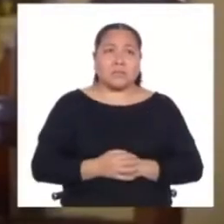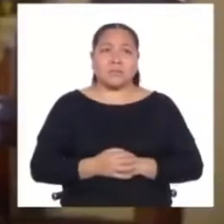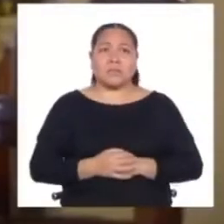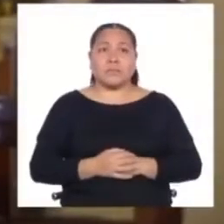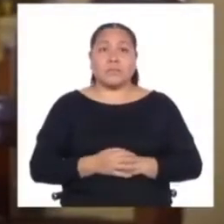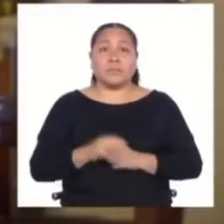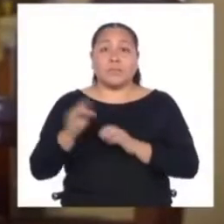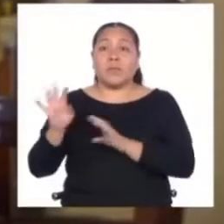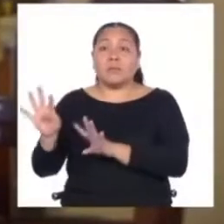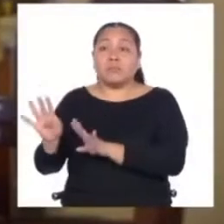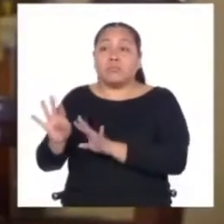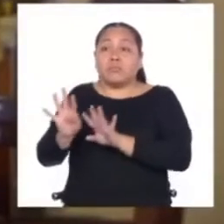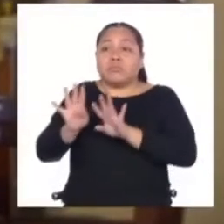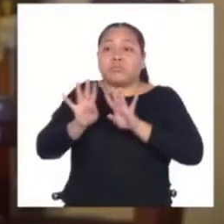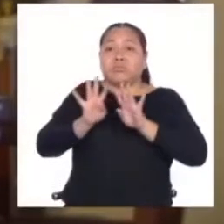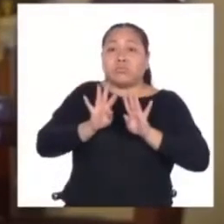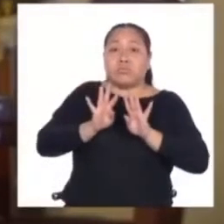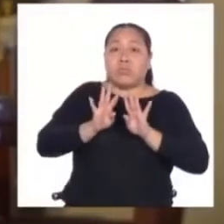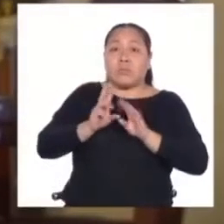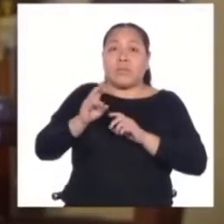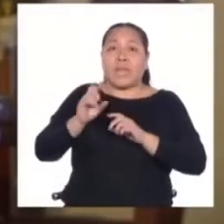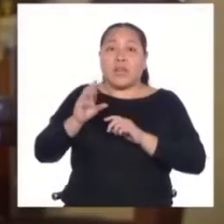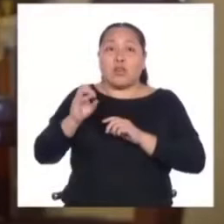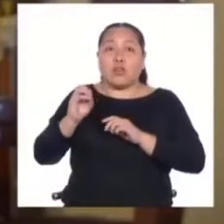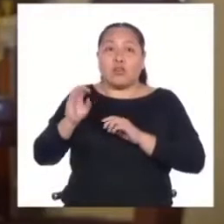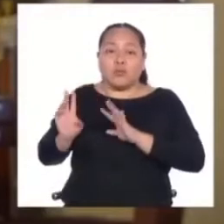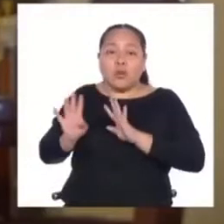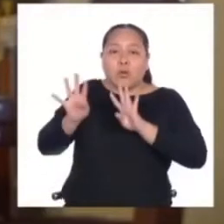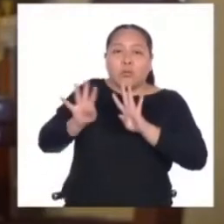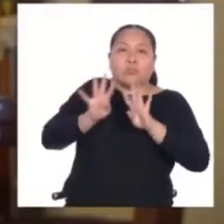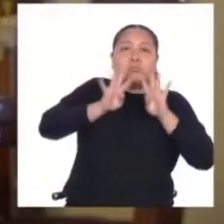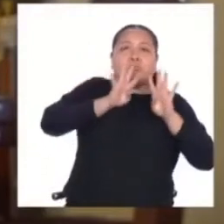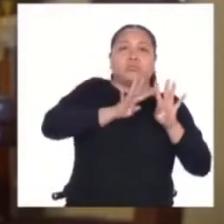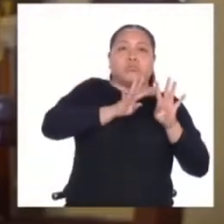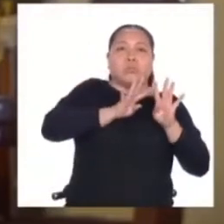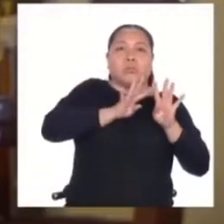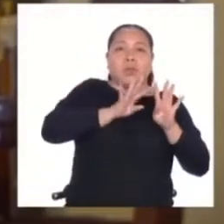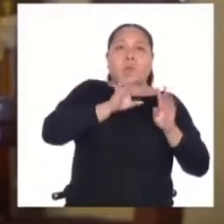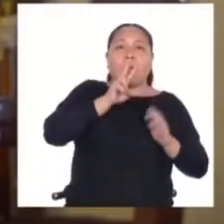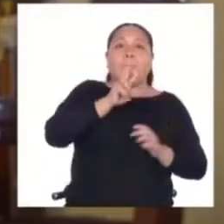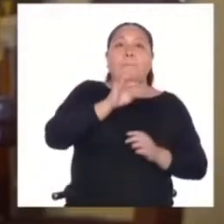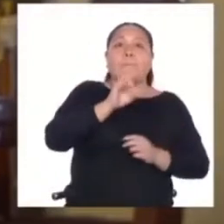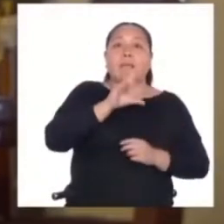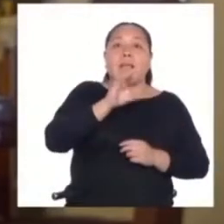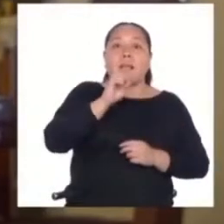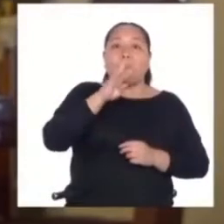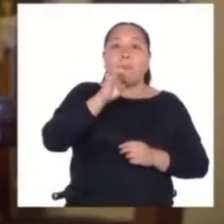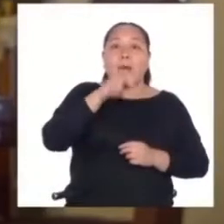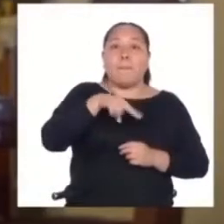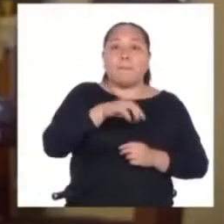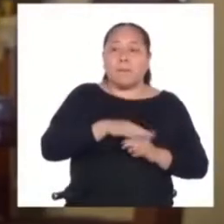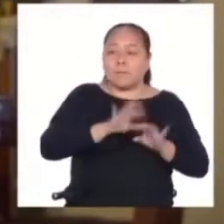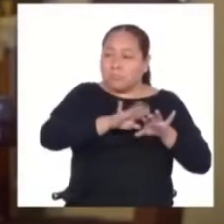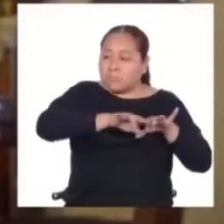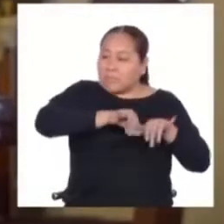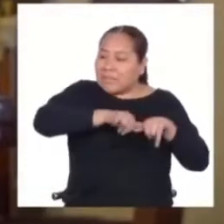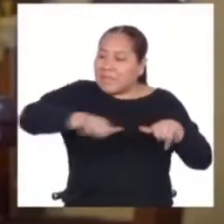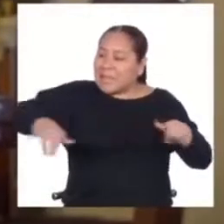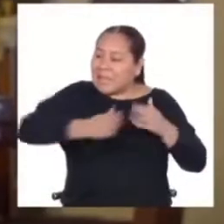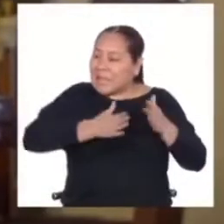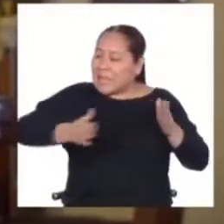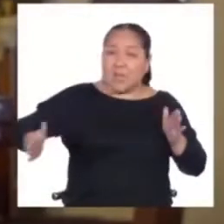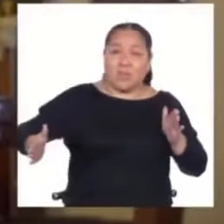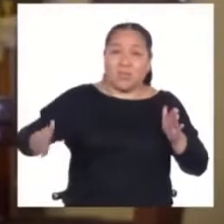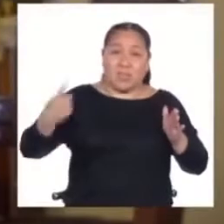Replegarse en Vilcos y luego en Vilcabamba supone, digamos, generar un espacio donde él